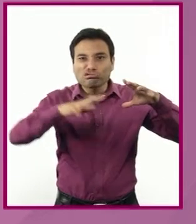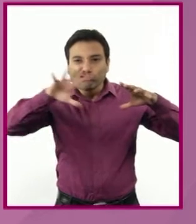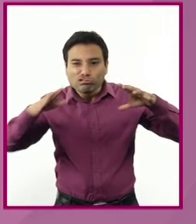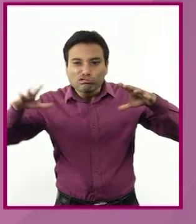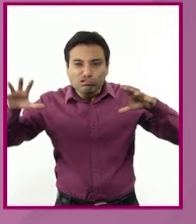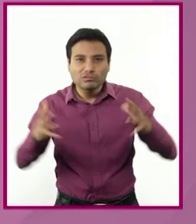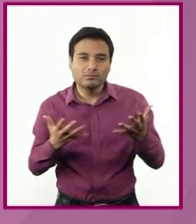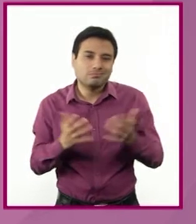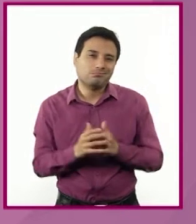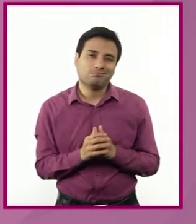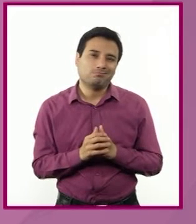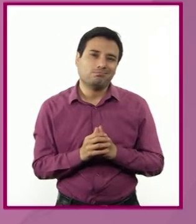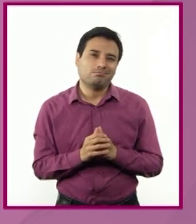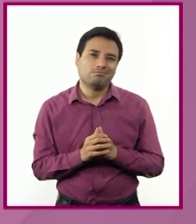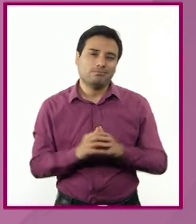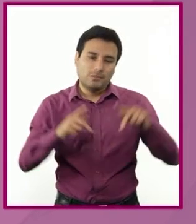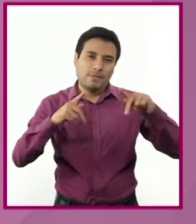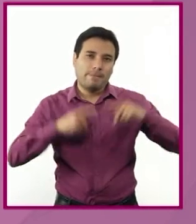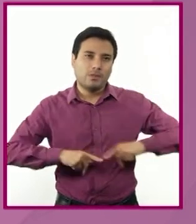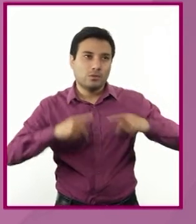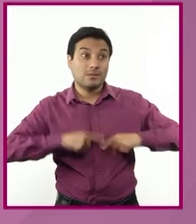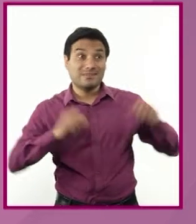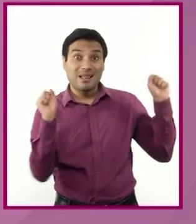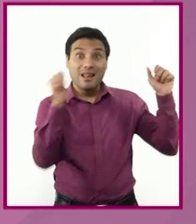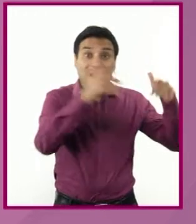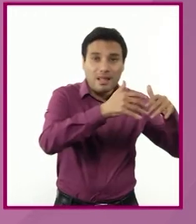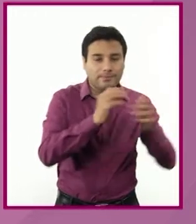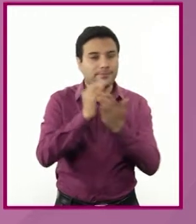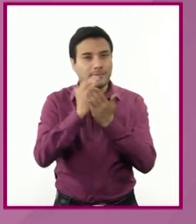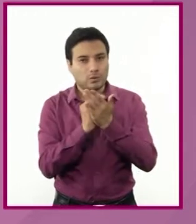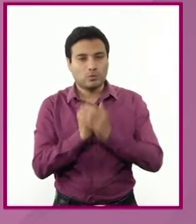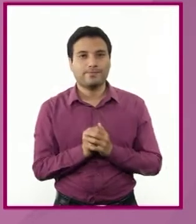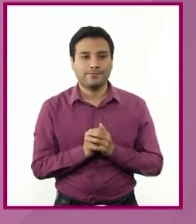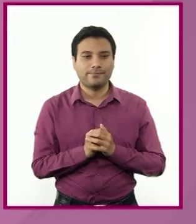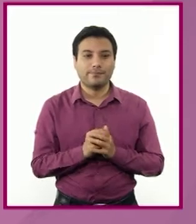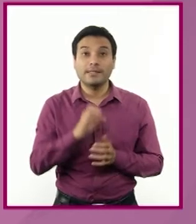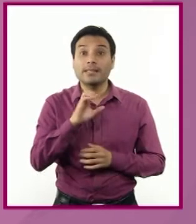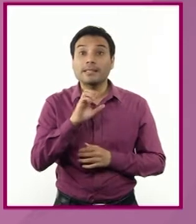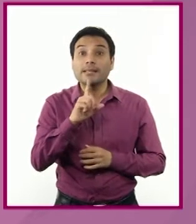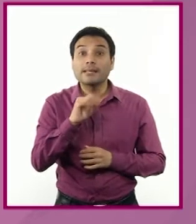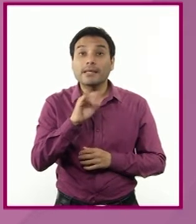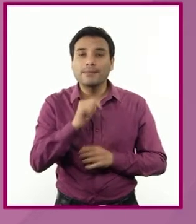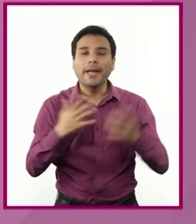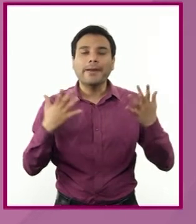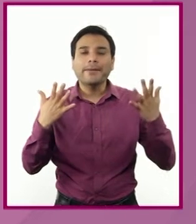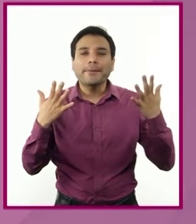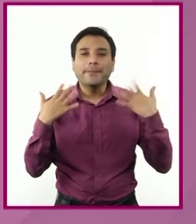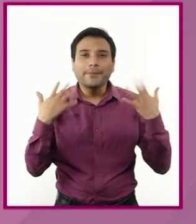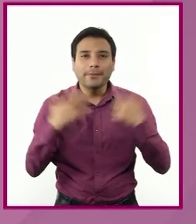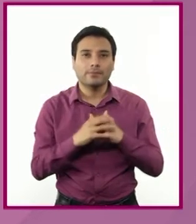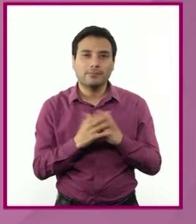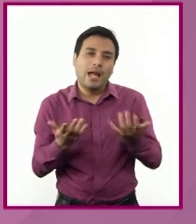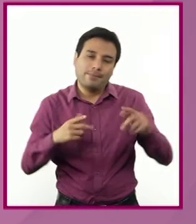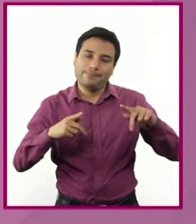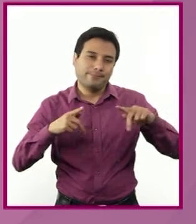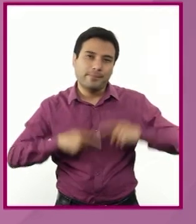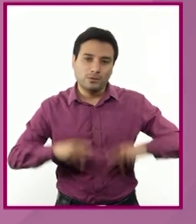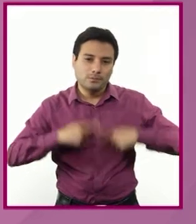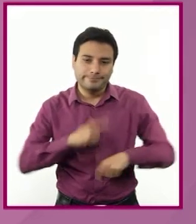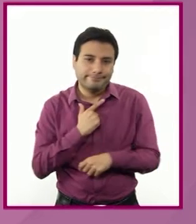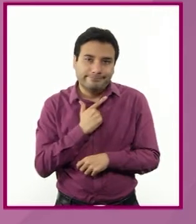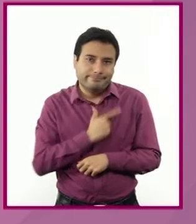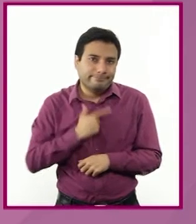y tiene menor densidad de población. El clima templado es más favorable para los seres humanos y